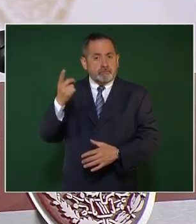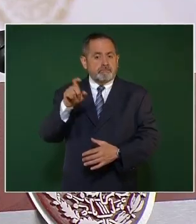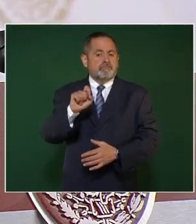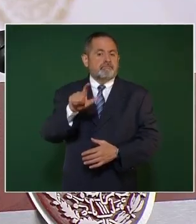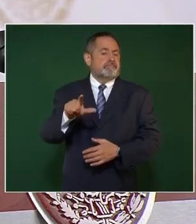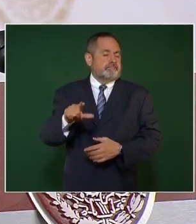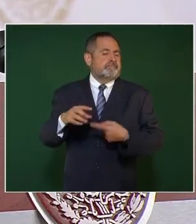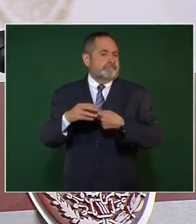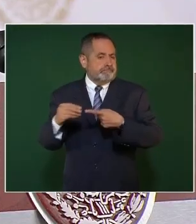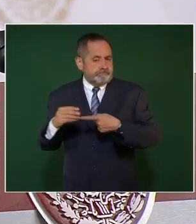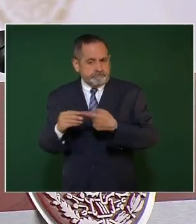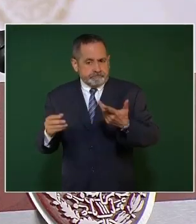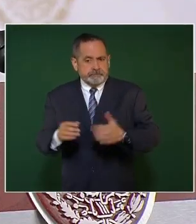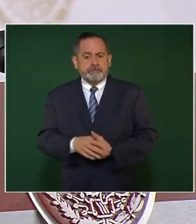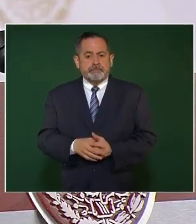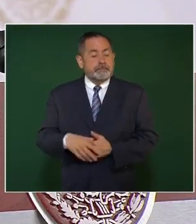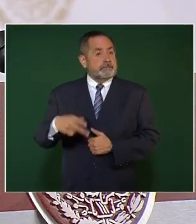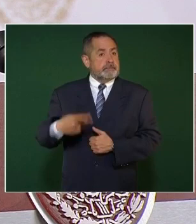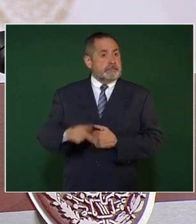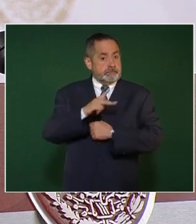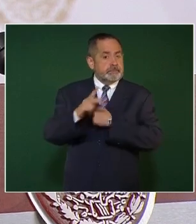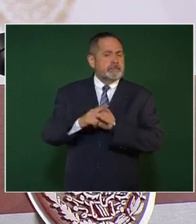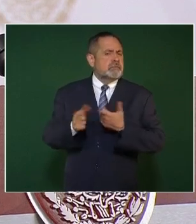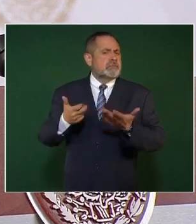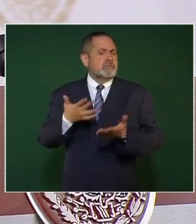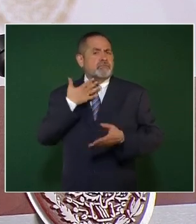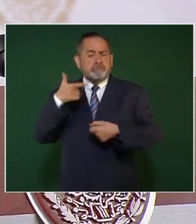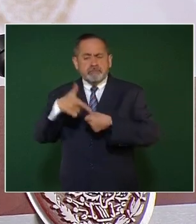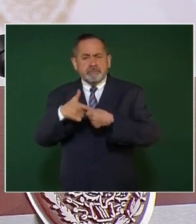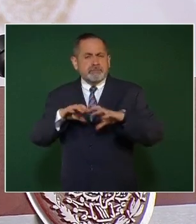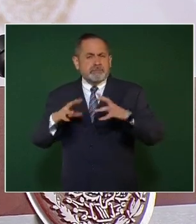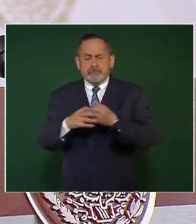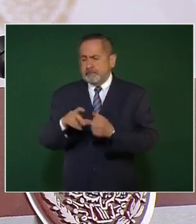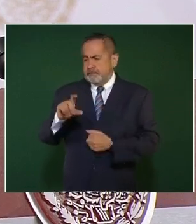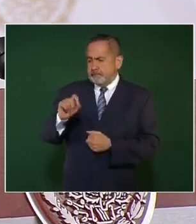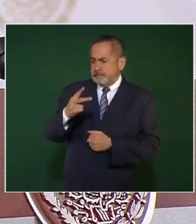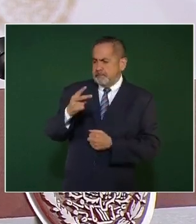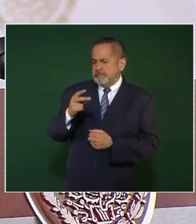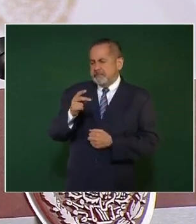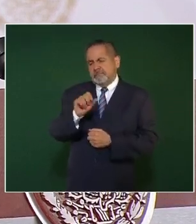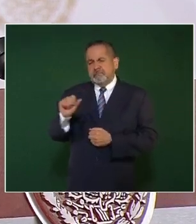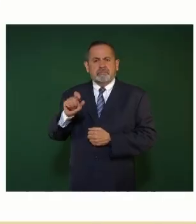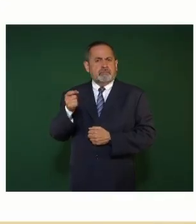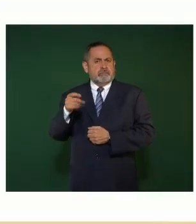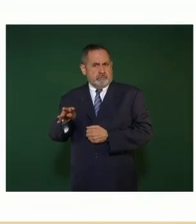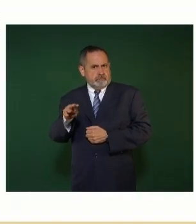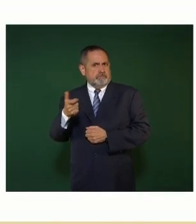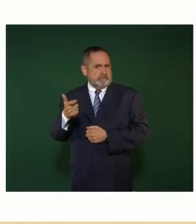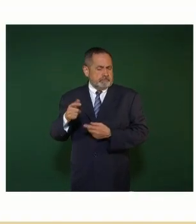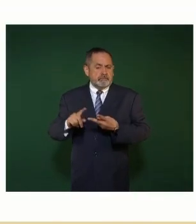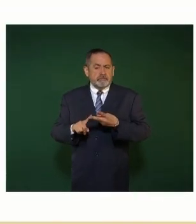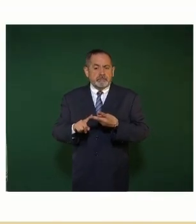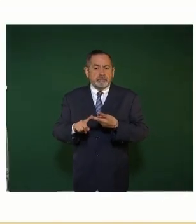$69.27, y en nuestro país la gasolina regular en 22.29 pesos, la premium